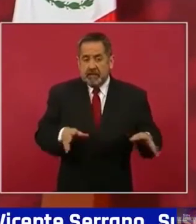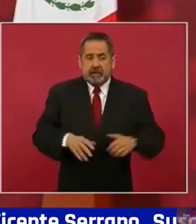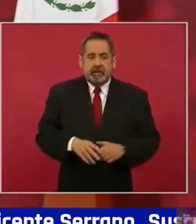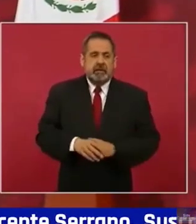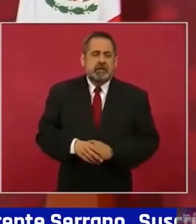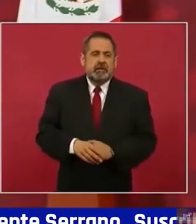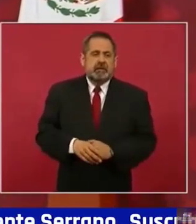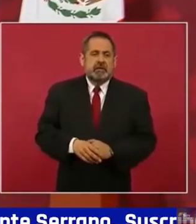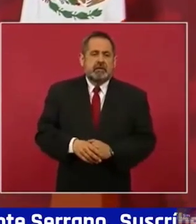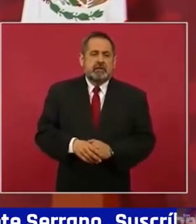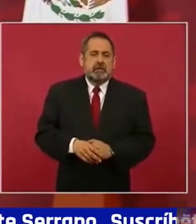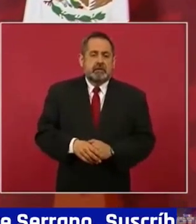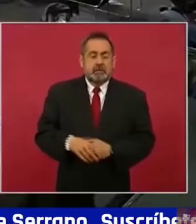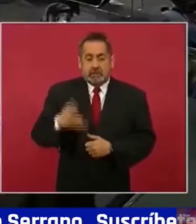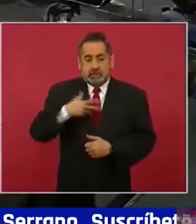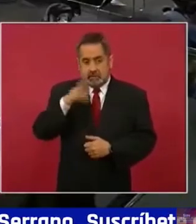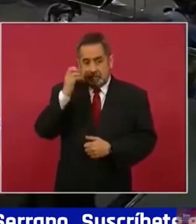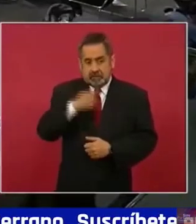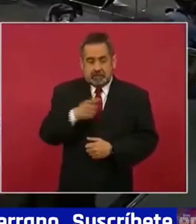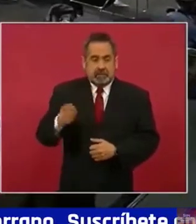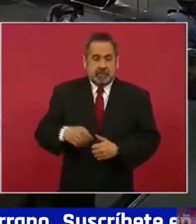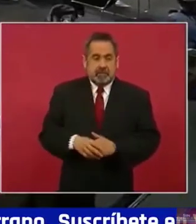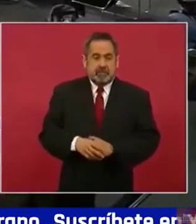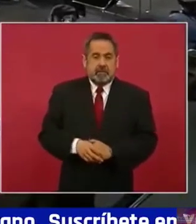¿Mande? ¿Tienen la foto? A ver.